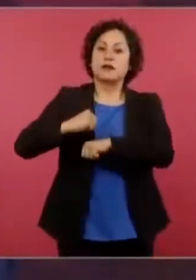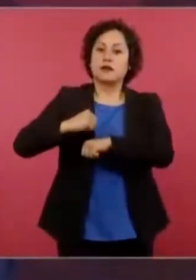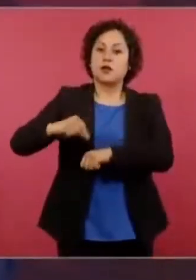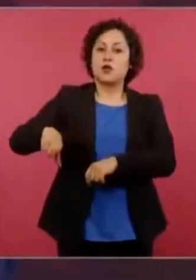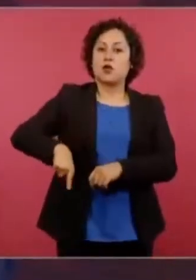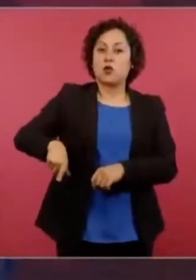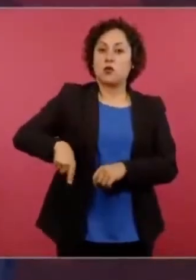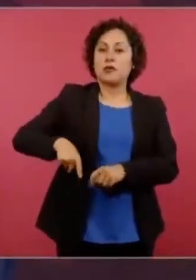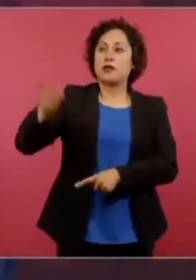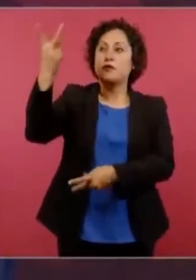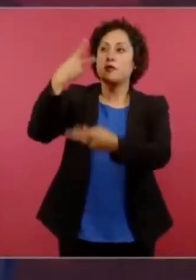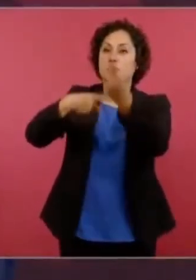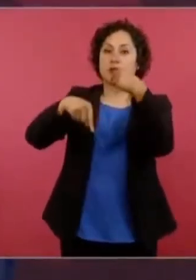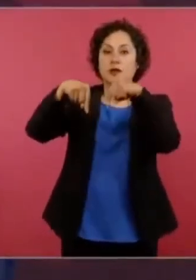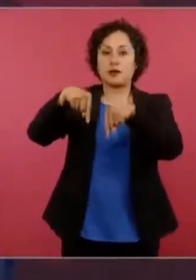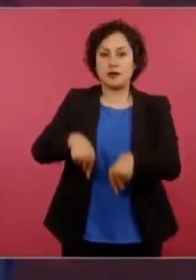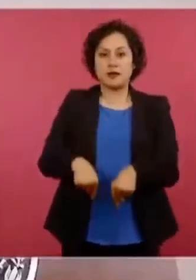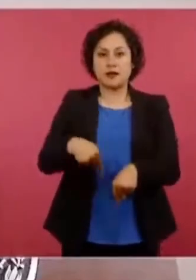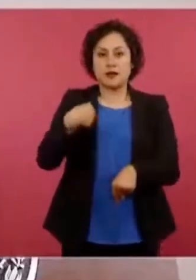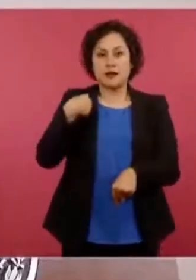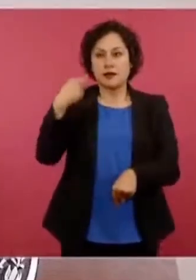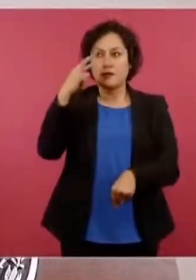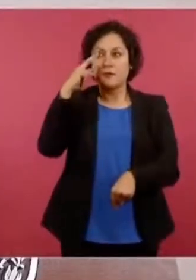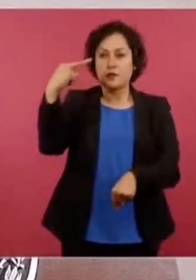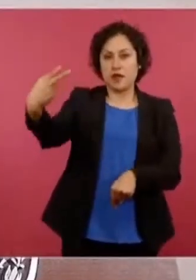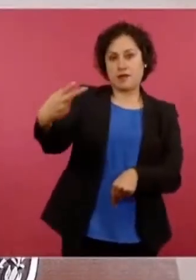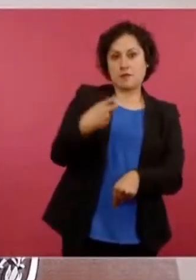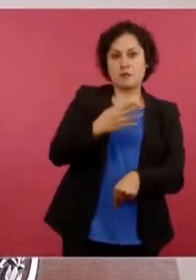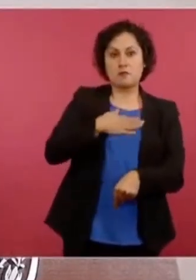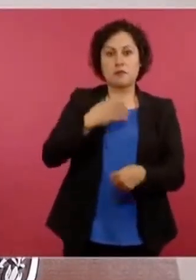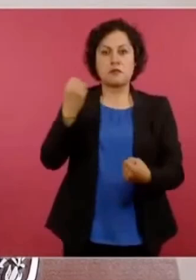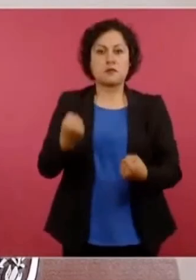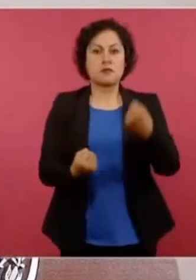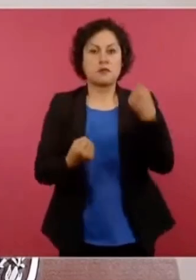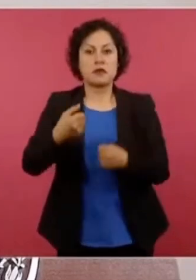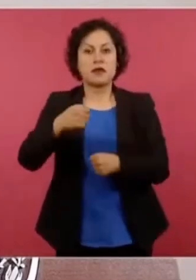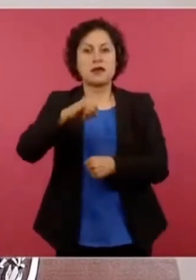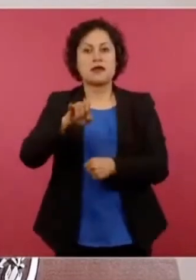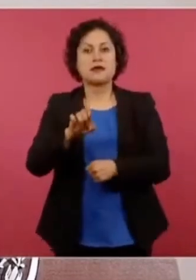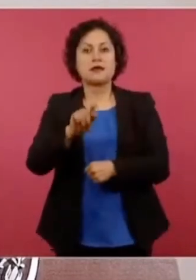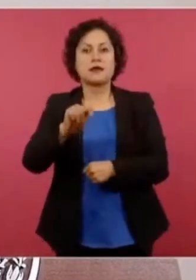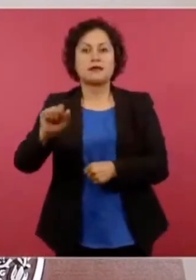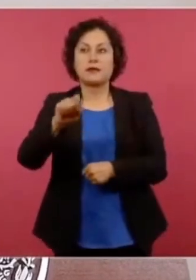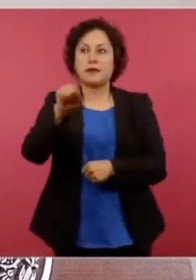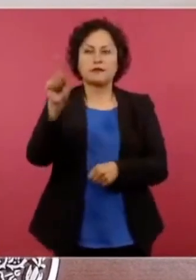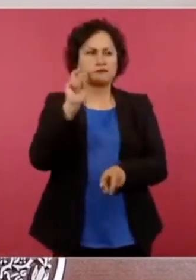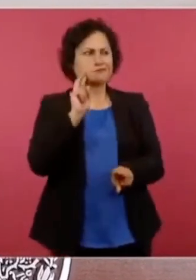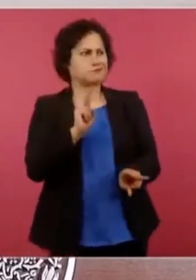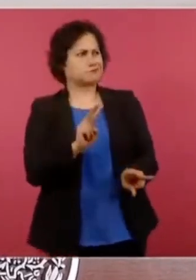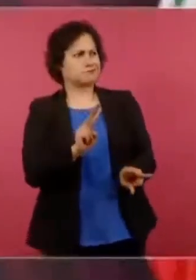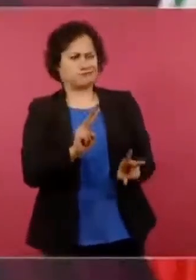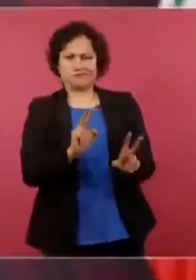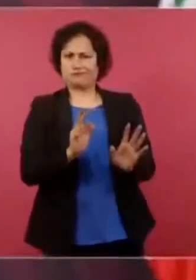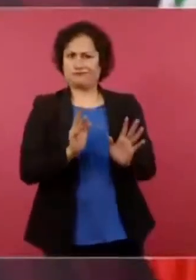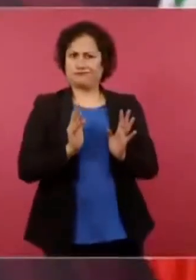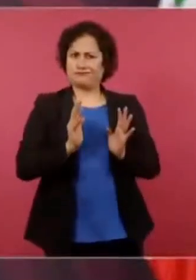y les llama mucho la atención. Y cuando me entrevisté con el